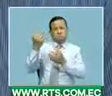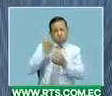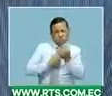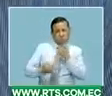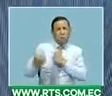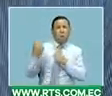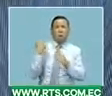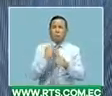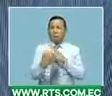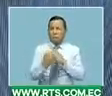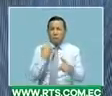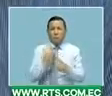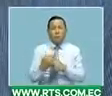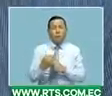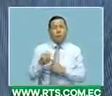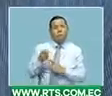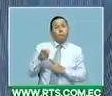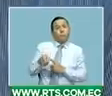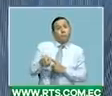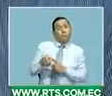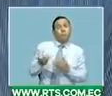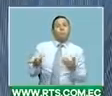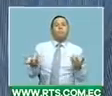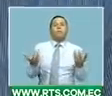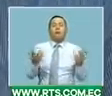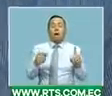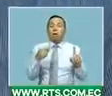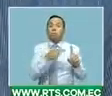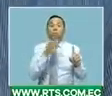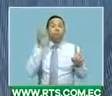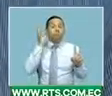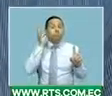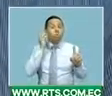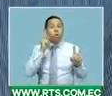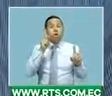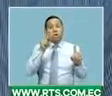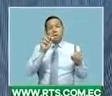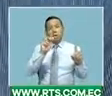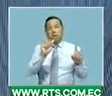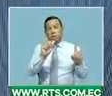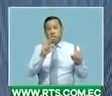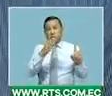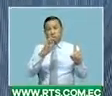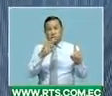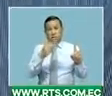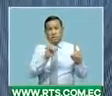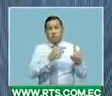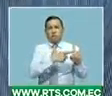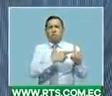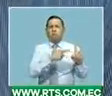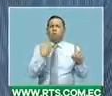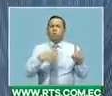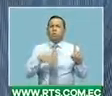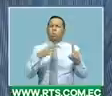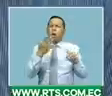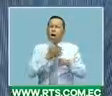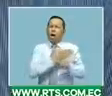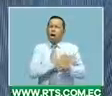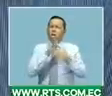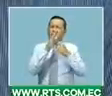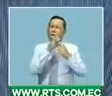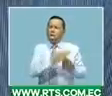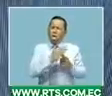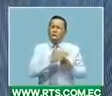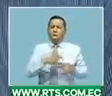ocasionado enfermedad mental. En el caso de Katy, es un daño tan grave porque es permanente, es irreversible.